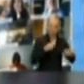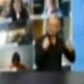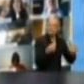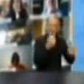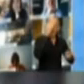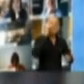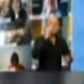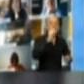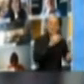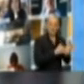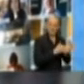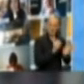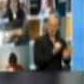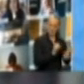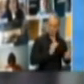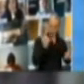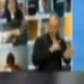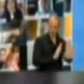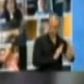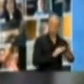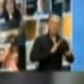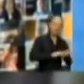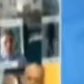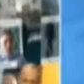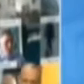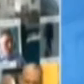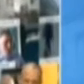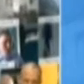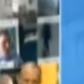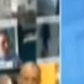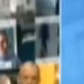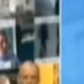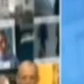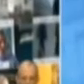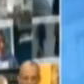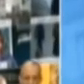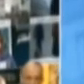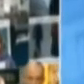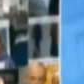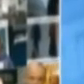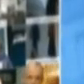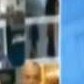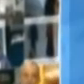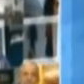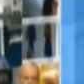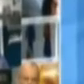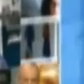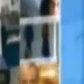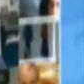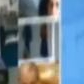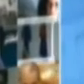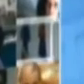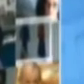ha funcionado, la verdad, muy bien. Hemos sido uno de los congresos en el mundo que más rápidamente ha podido ponerse a trabajar de esta